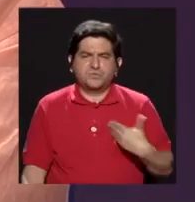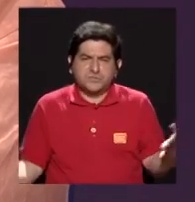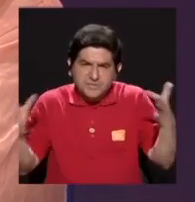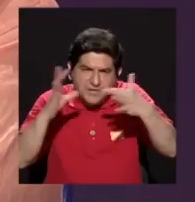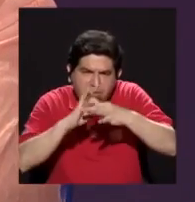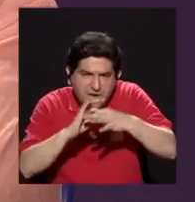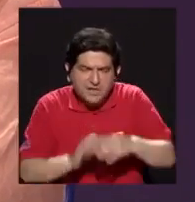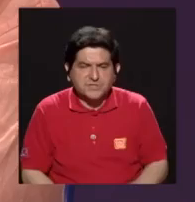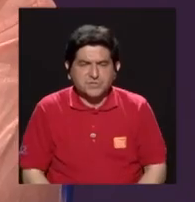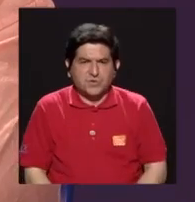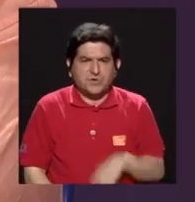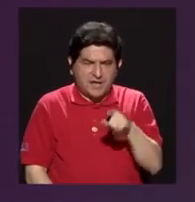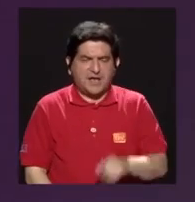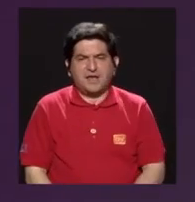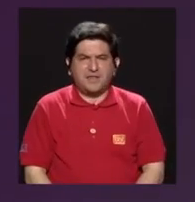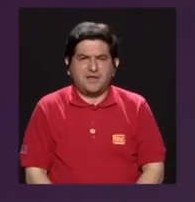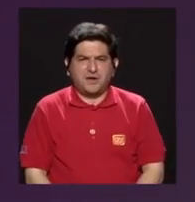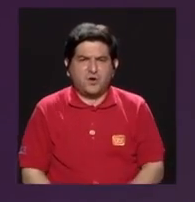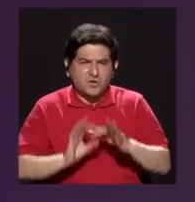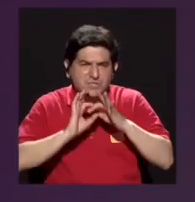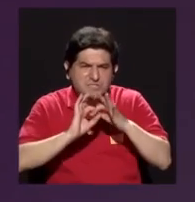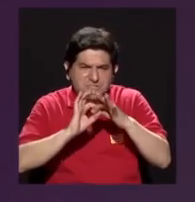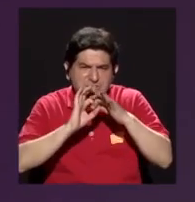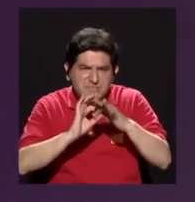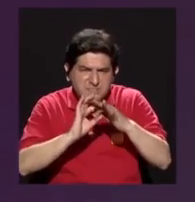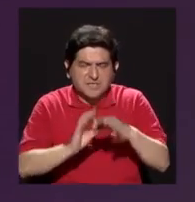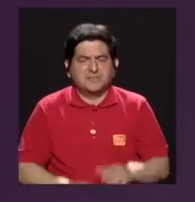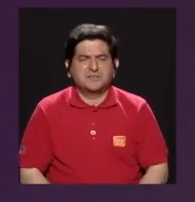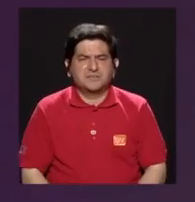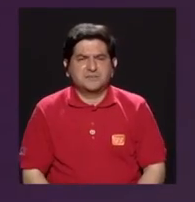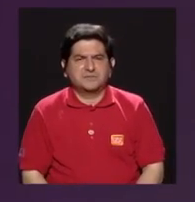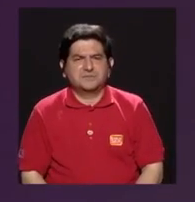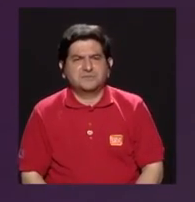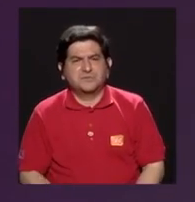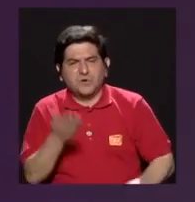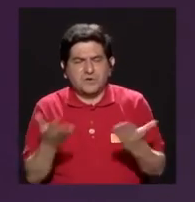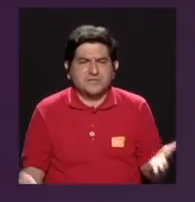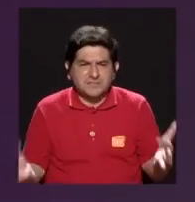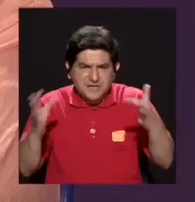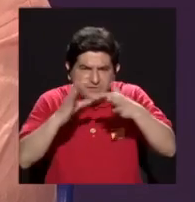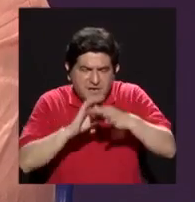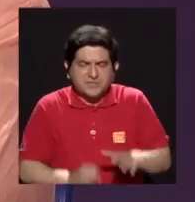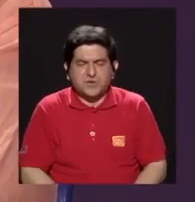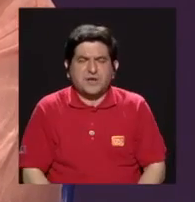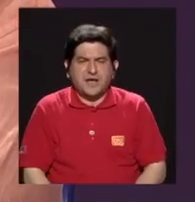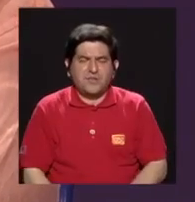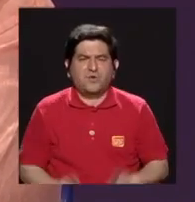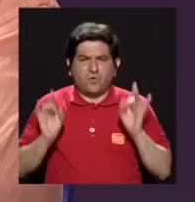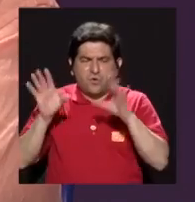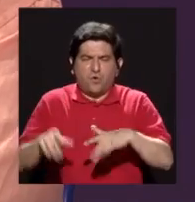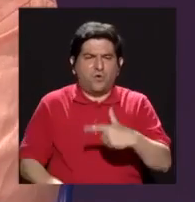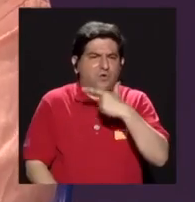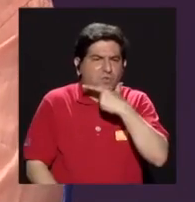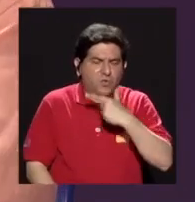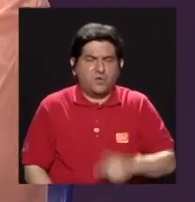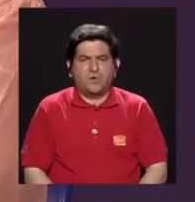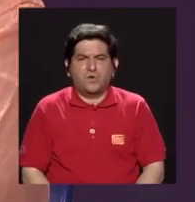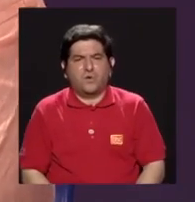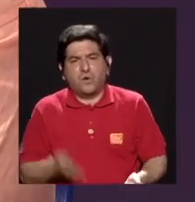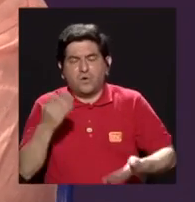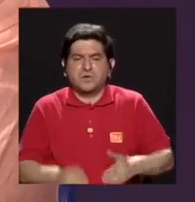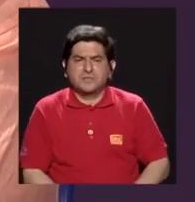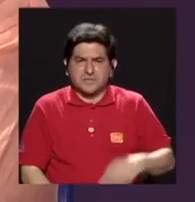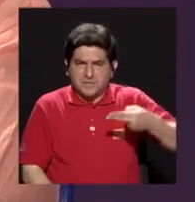el sexismo etcétera ha habido alguna denuncia por ejemplo sobre las bofo vía homofobia o alguna otra